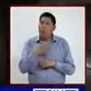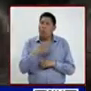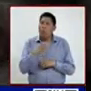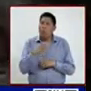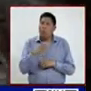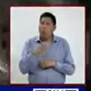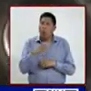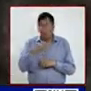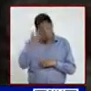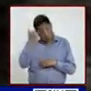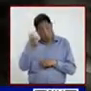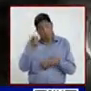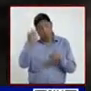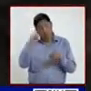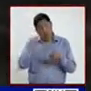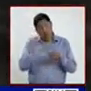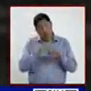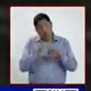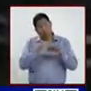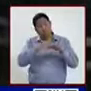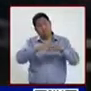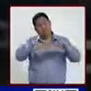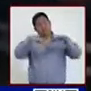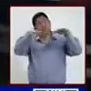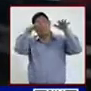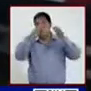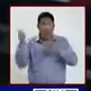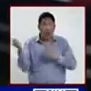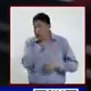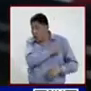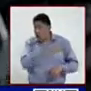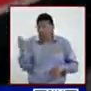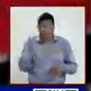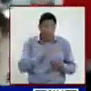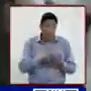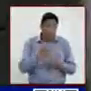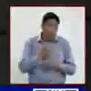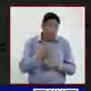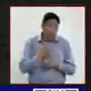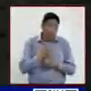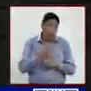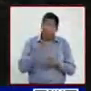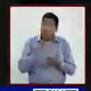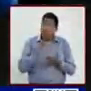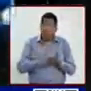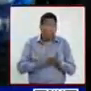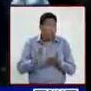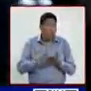porque era el vehículo donde también transportaba esta mercadería ilegal.